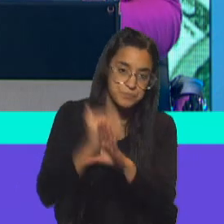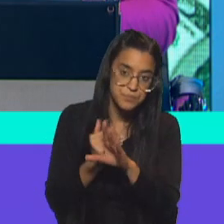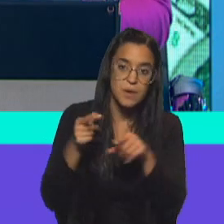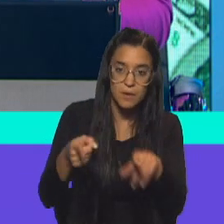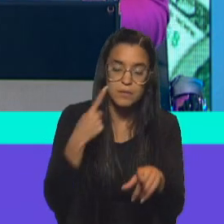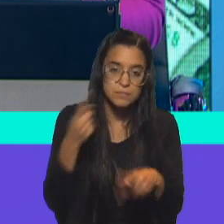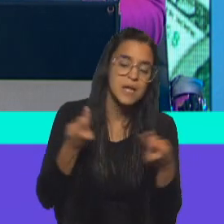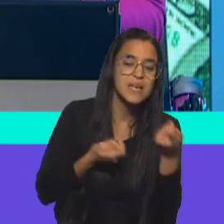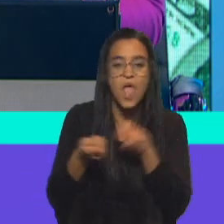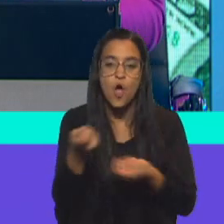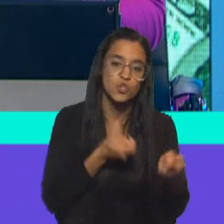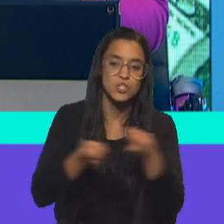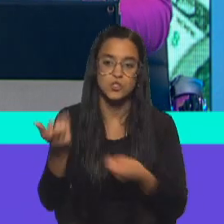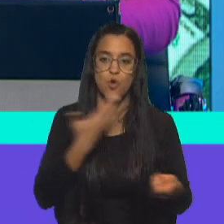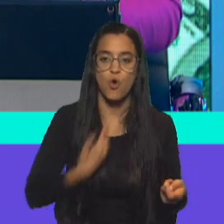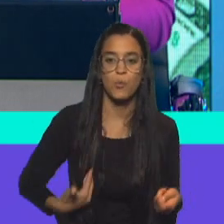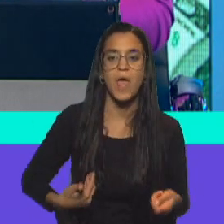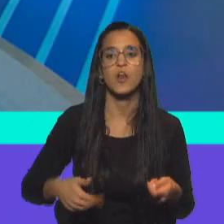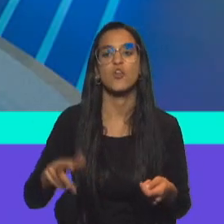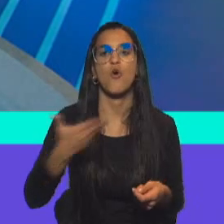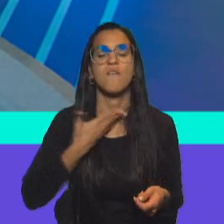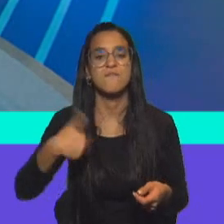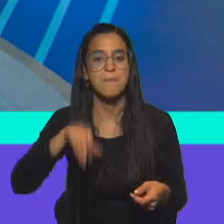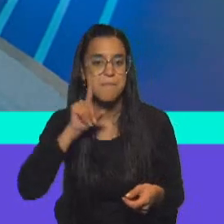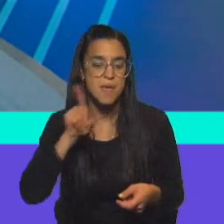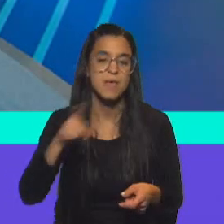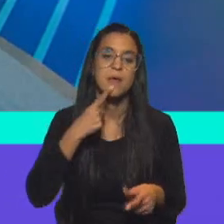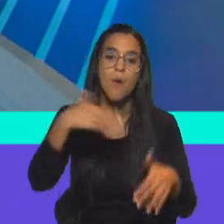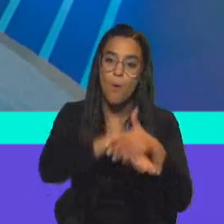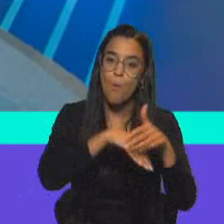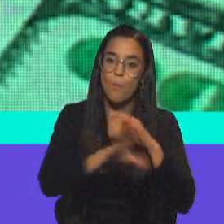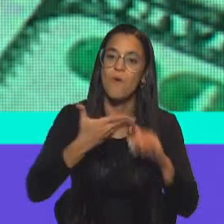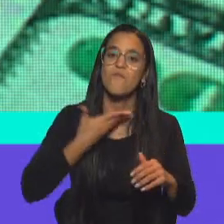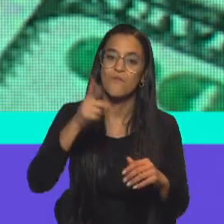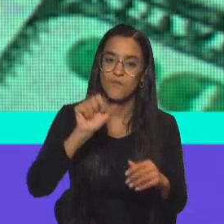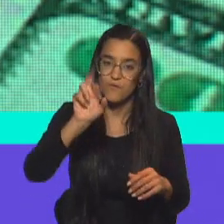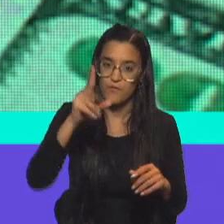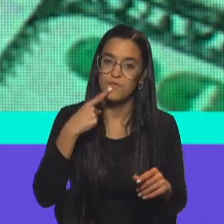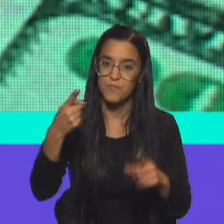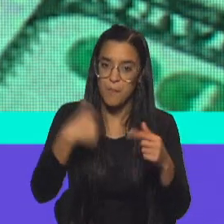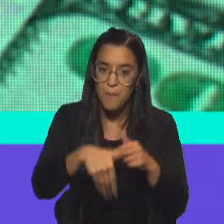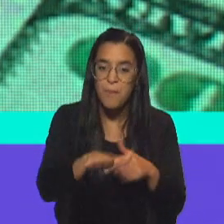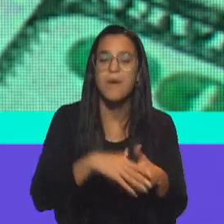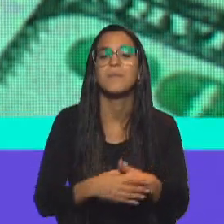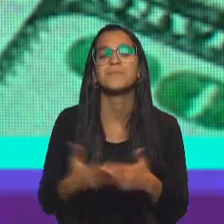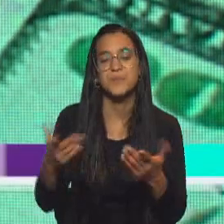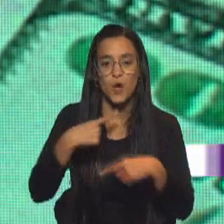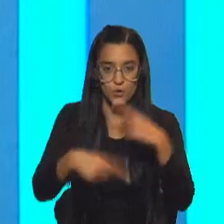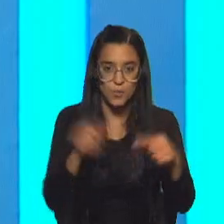en plena negociación el gobierno con el fmi vamos a guardar esto de archivo porque de flor lo anticipó e para cuando suceda florecita seguimos en un